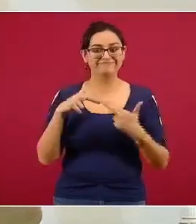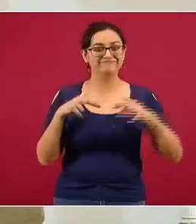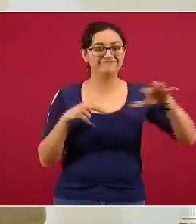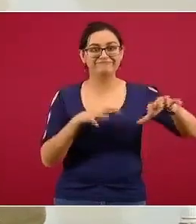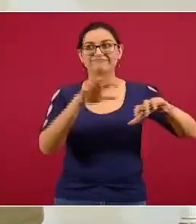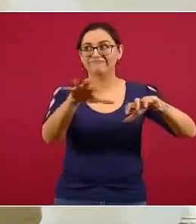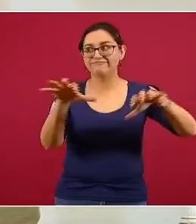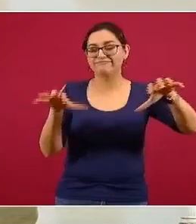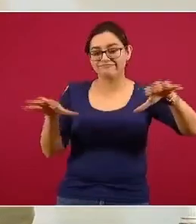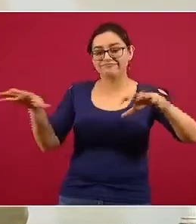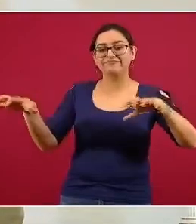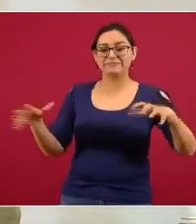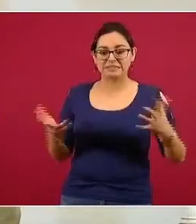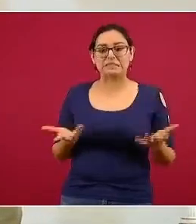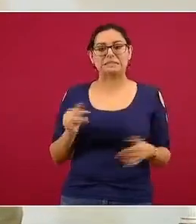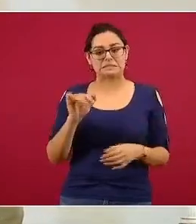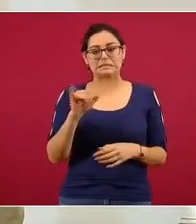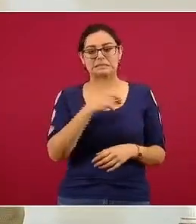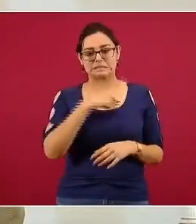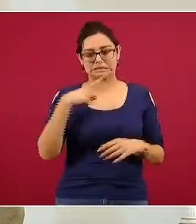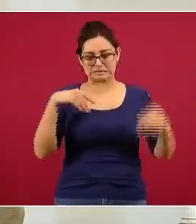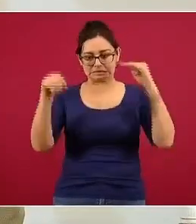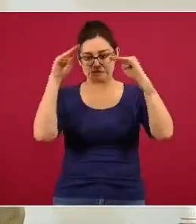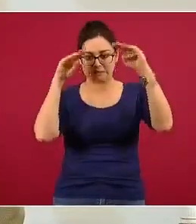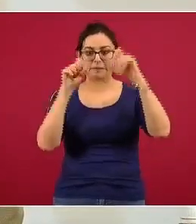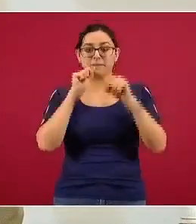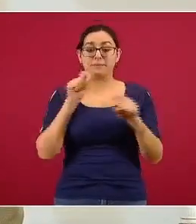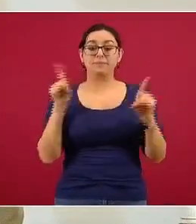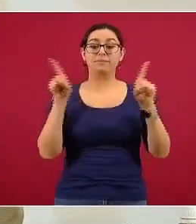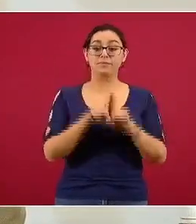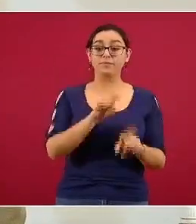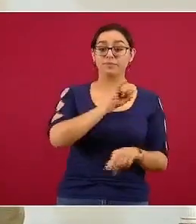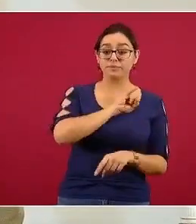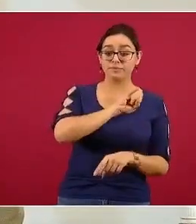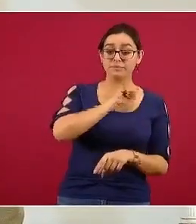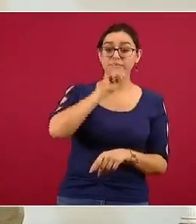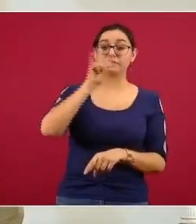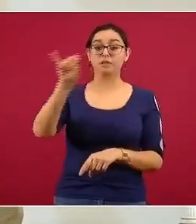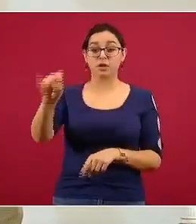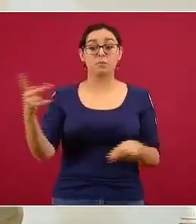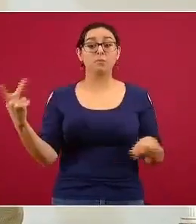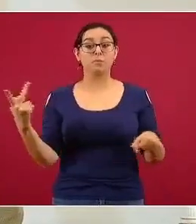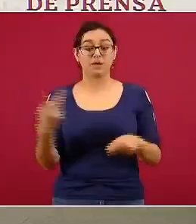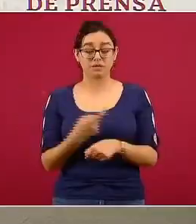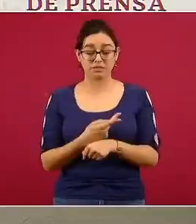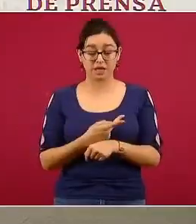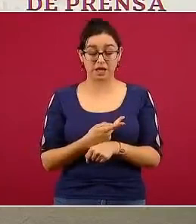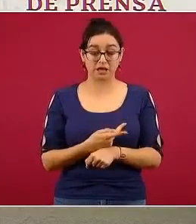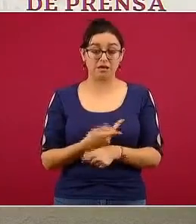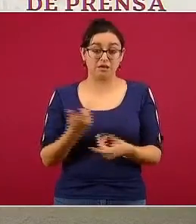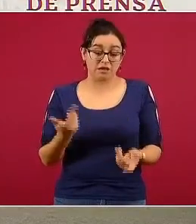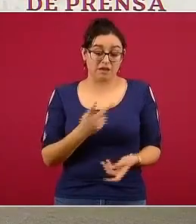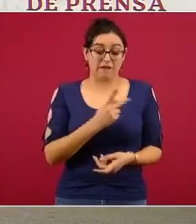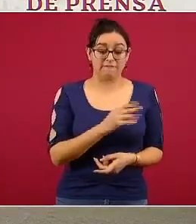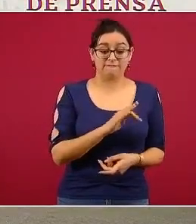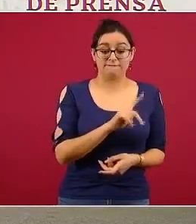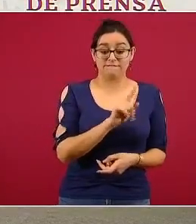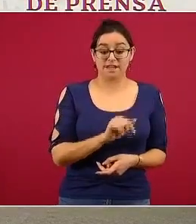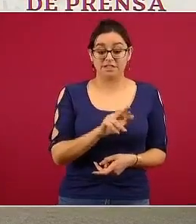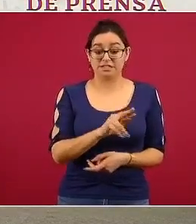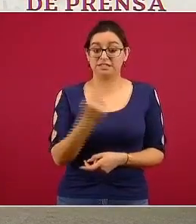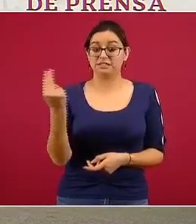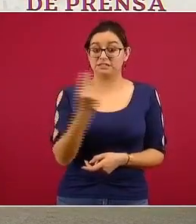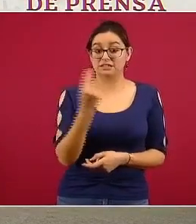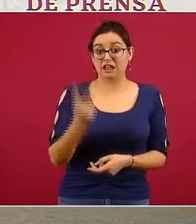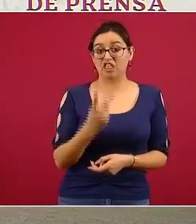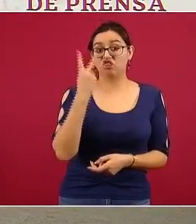otros lugares aún más remotos, el hecho de tener 2 dosis también implica una dificultad logística adicional, porque